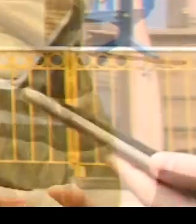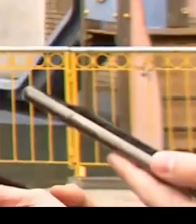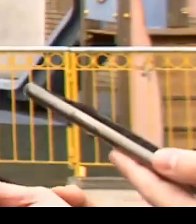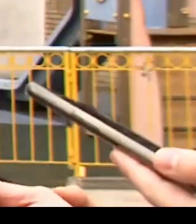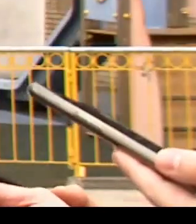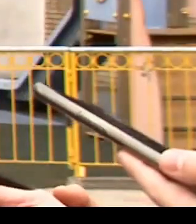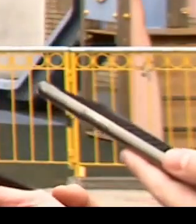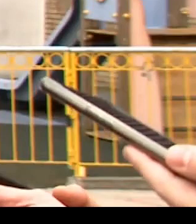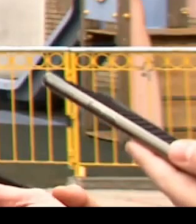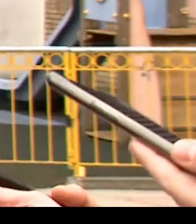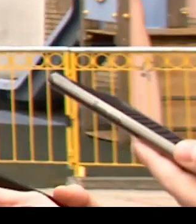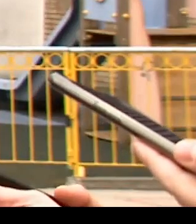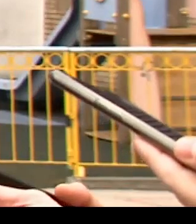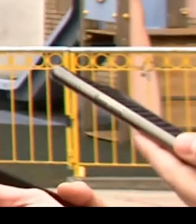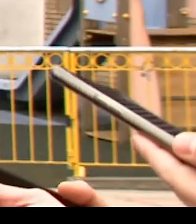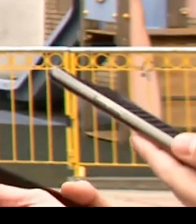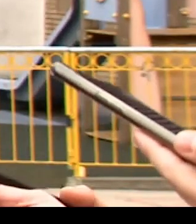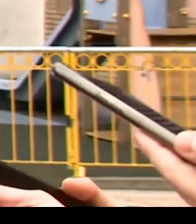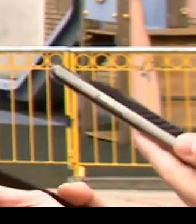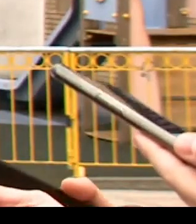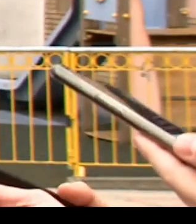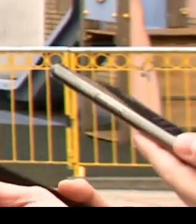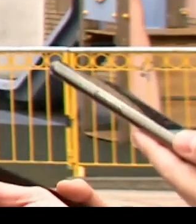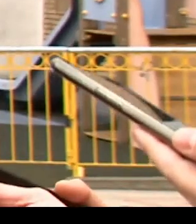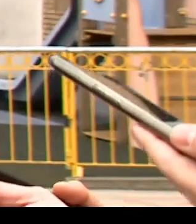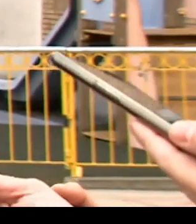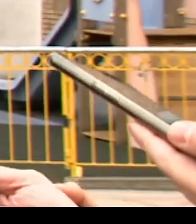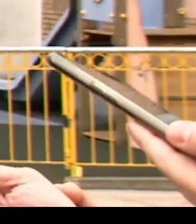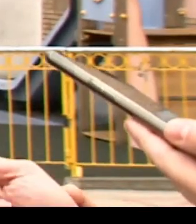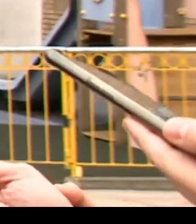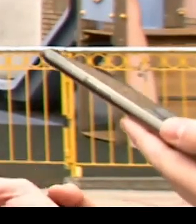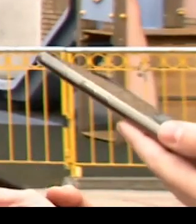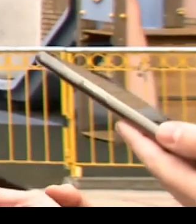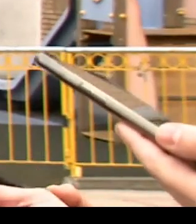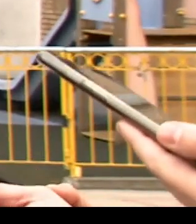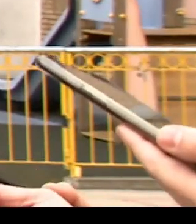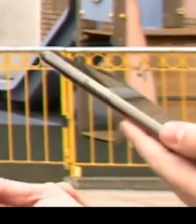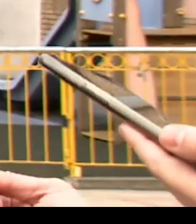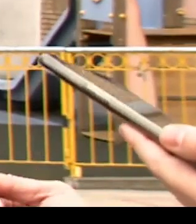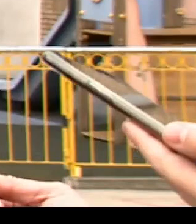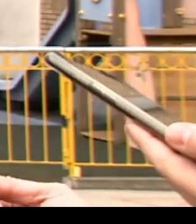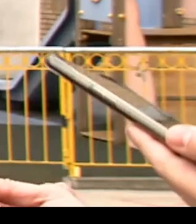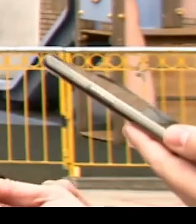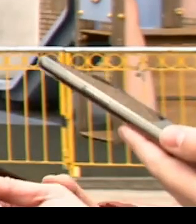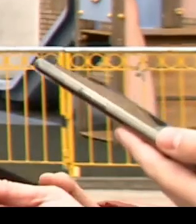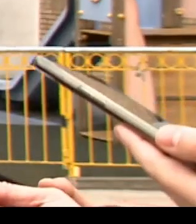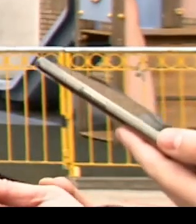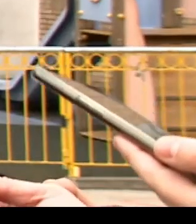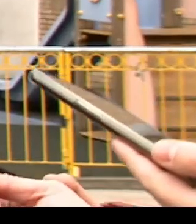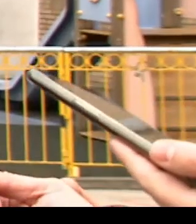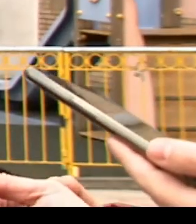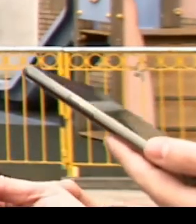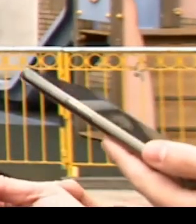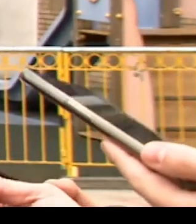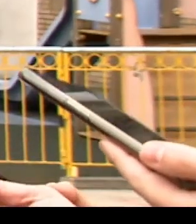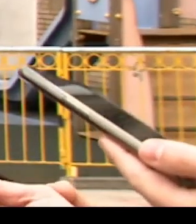El viaje por Europa sí ha sido cansado, pero no es nada comparado con lo que pasaron ellos. Una semana para llegar de Kiev a Lvov y